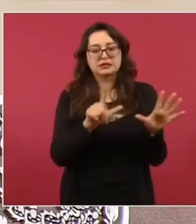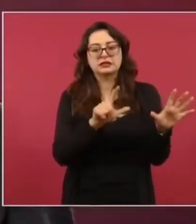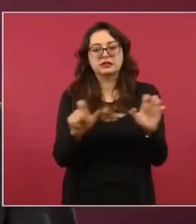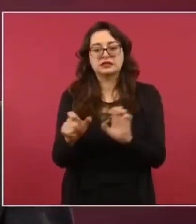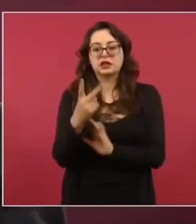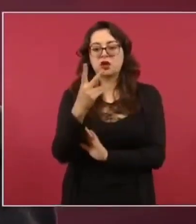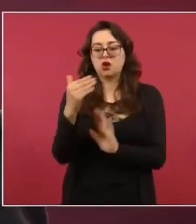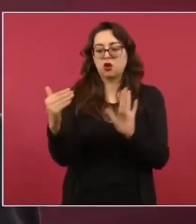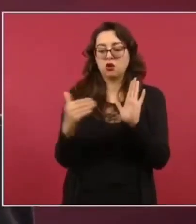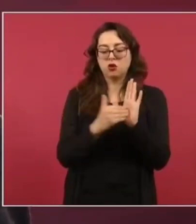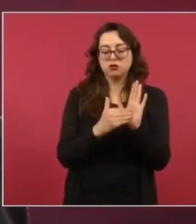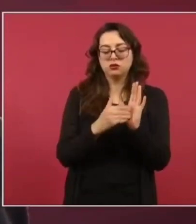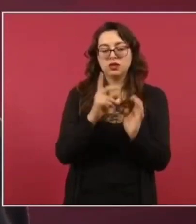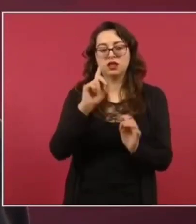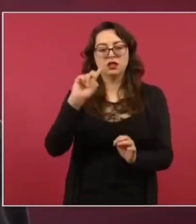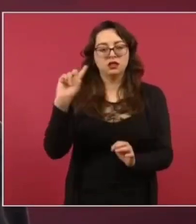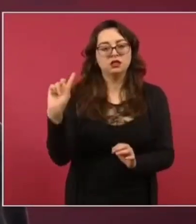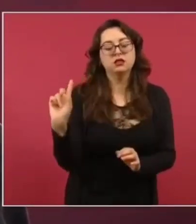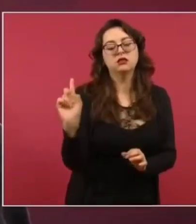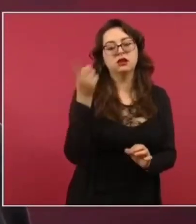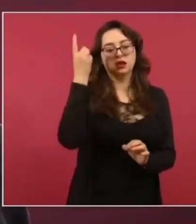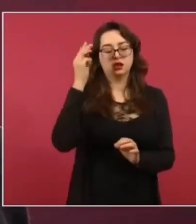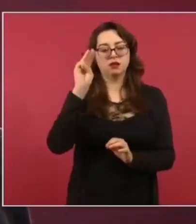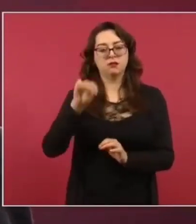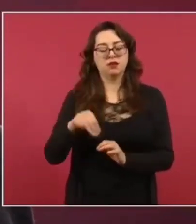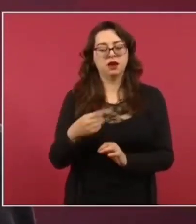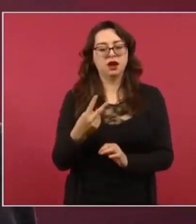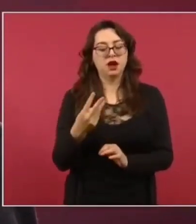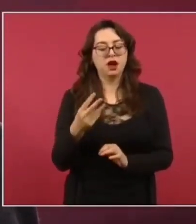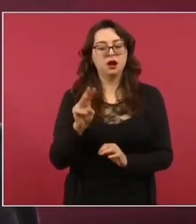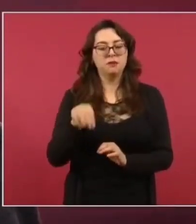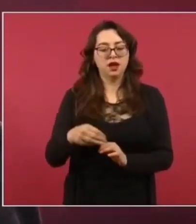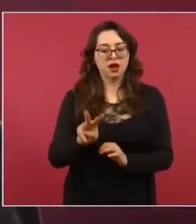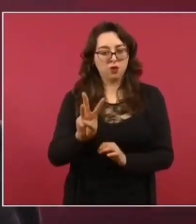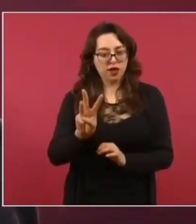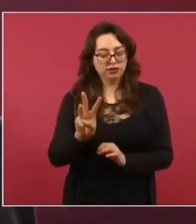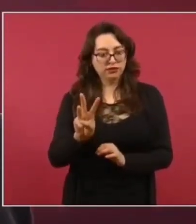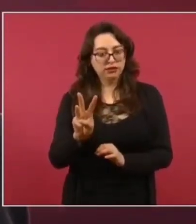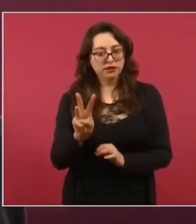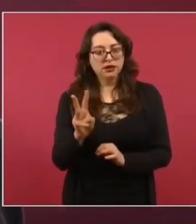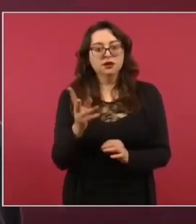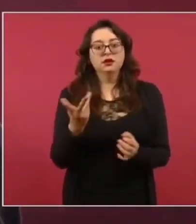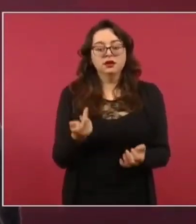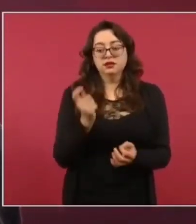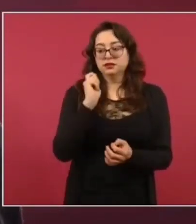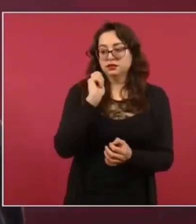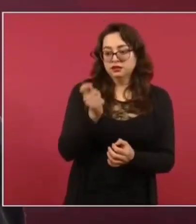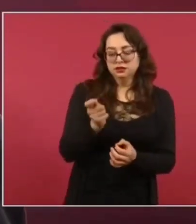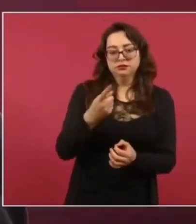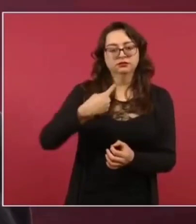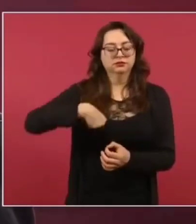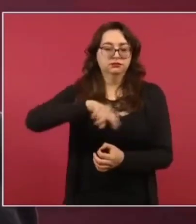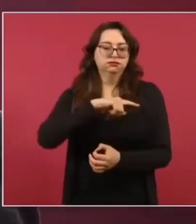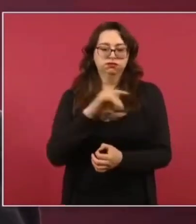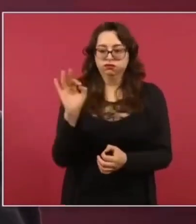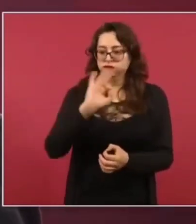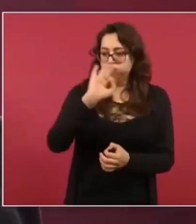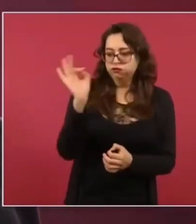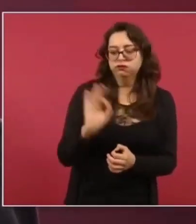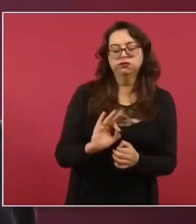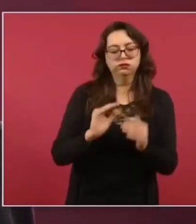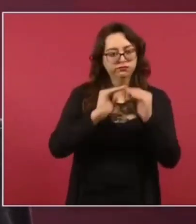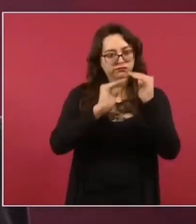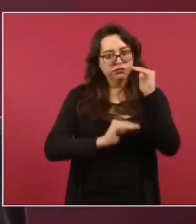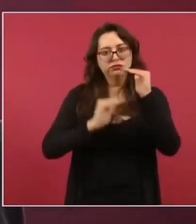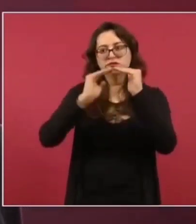$702,000 por mega. Es decir, nosotros estamos en descuentos contra el promedio en la escala que ustedes